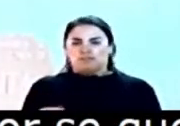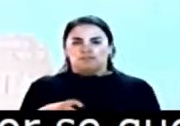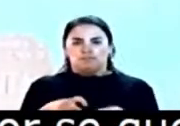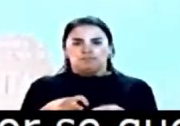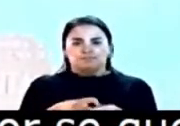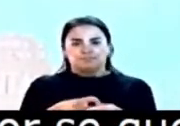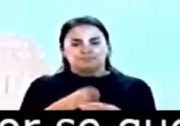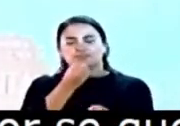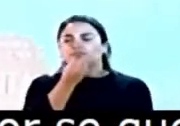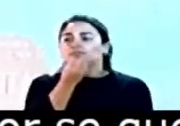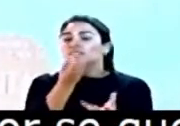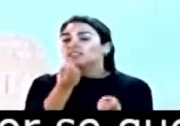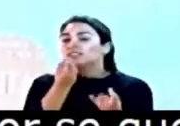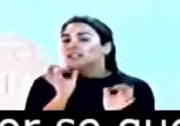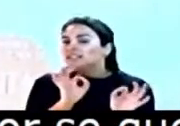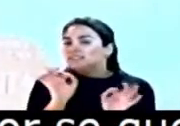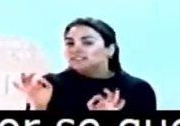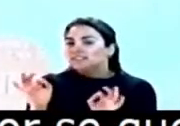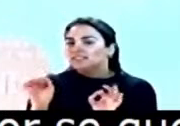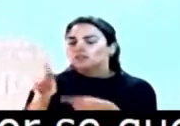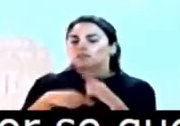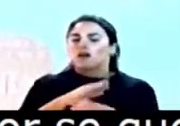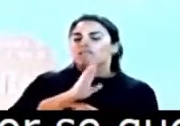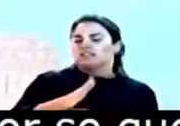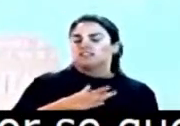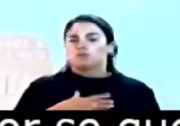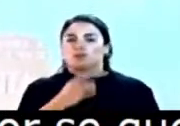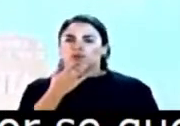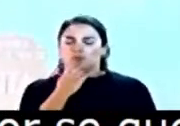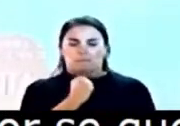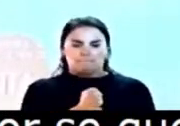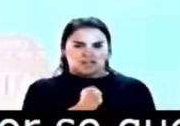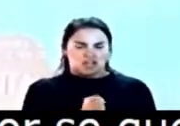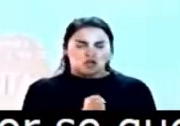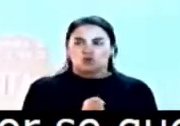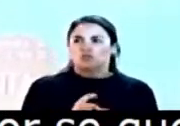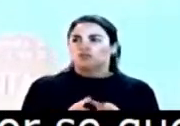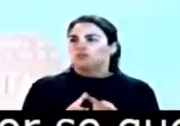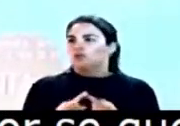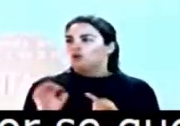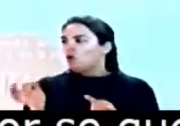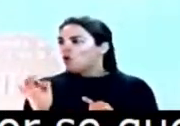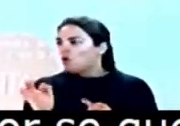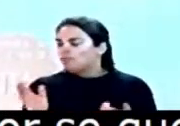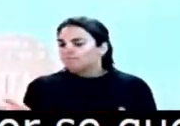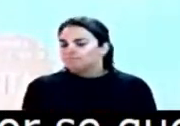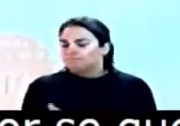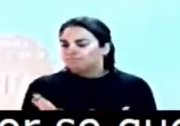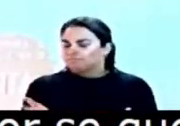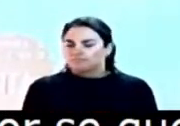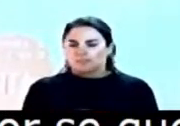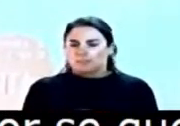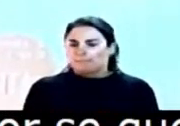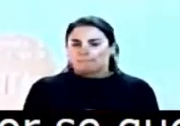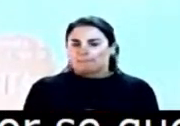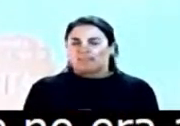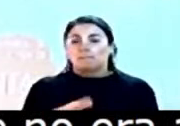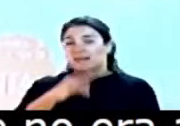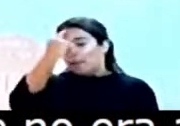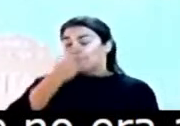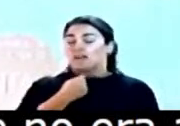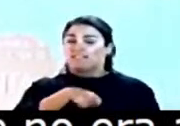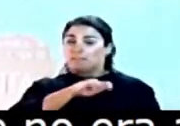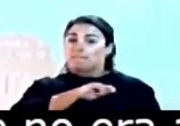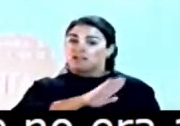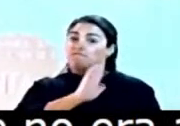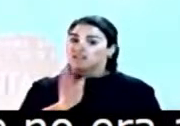de declaraciones puede tener impacto pues, en empleo o en la imagen de España.